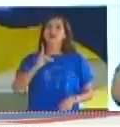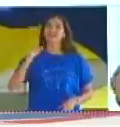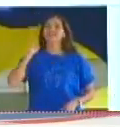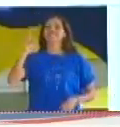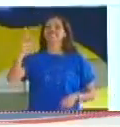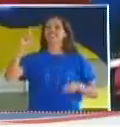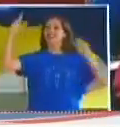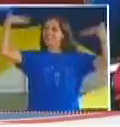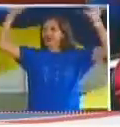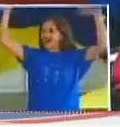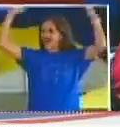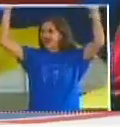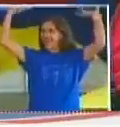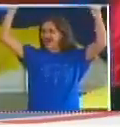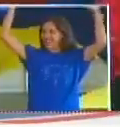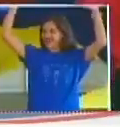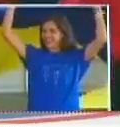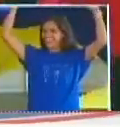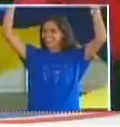discapacidad.